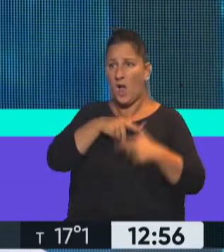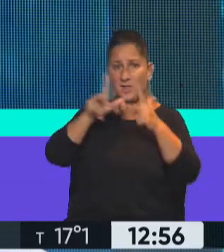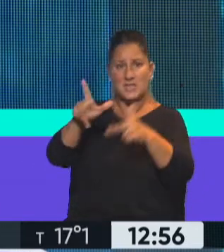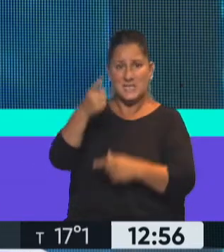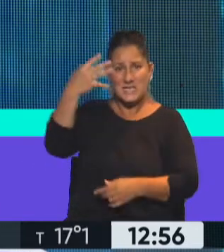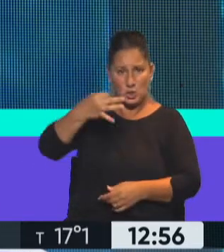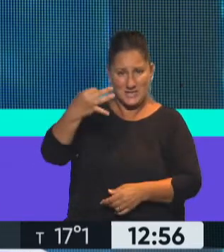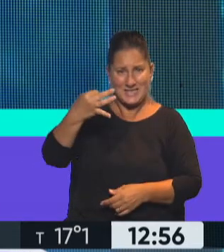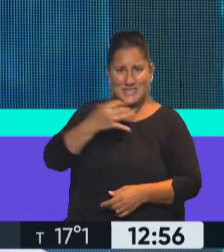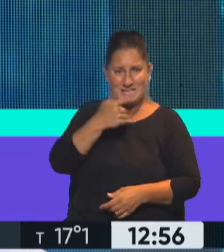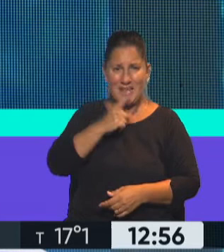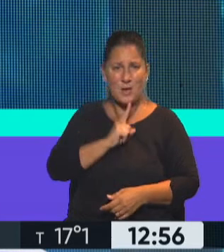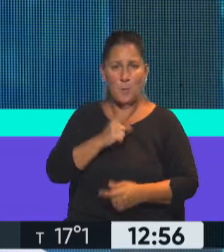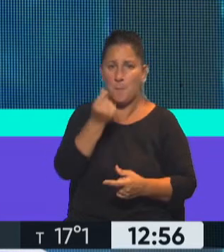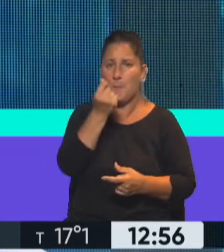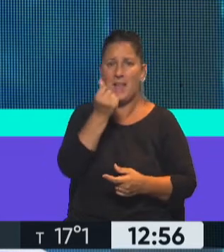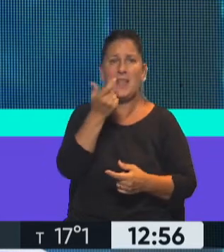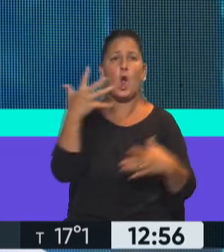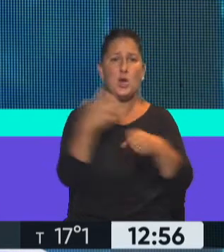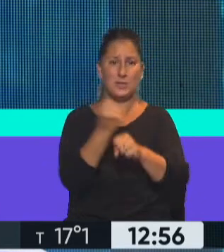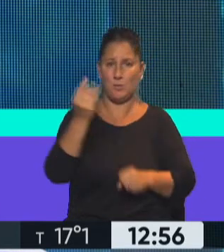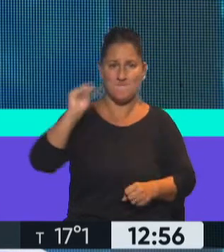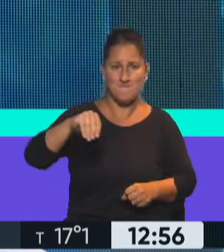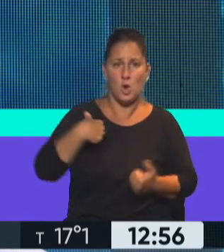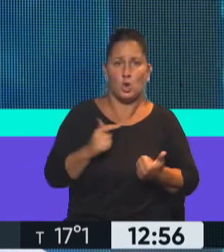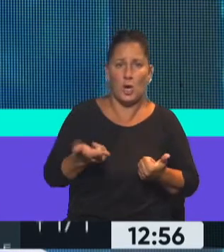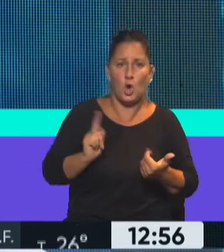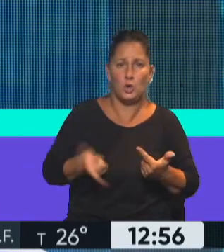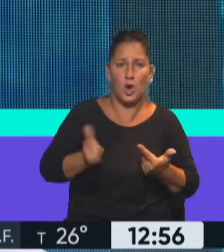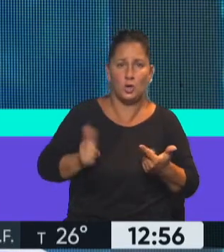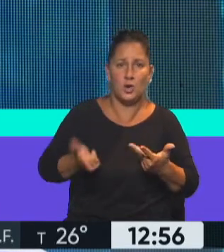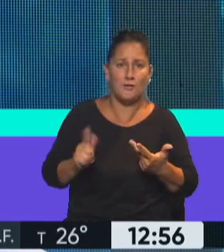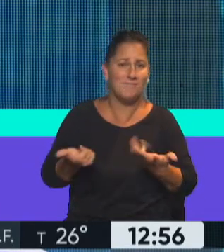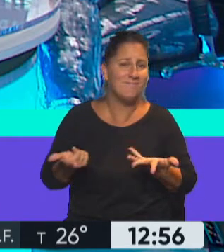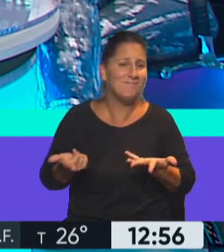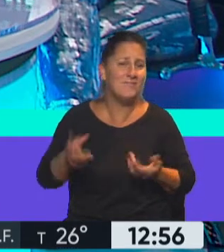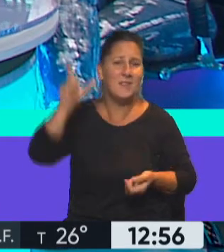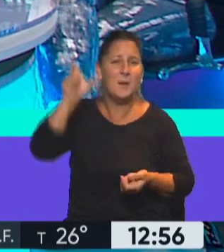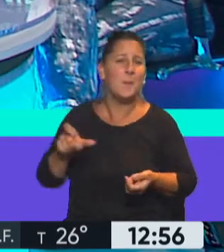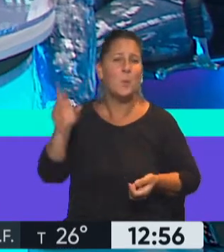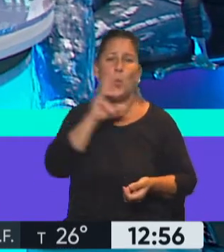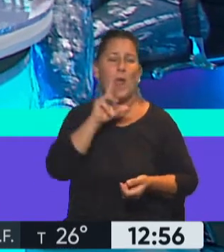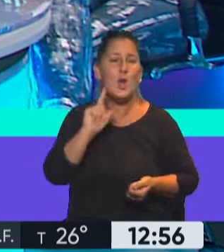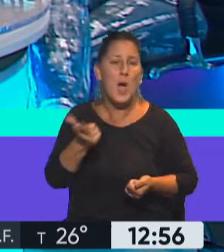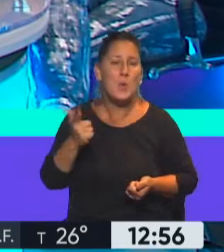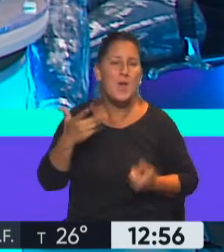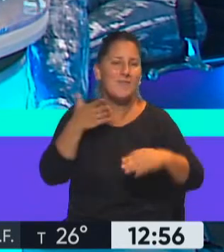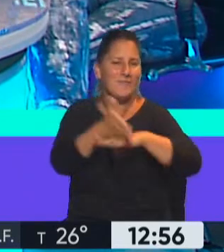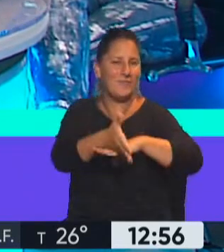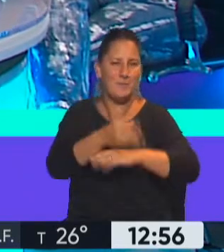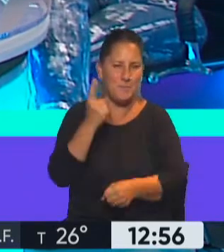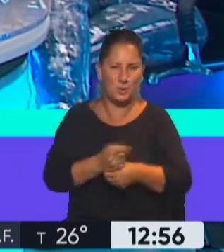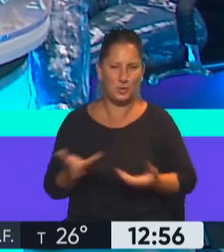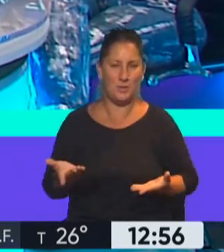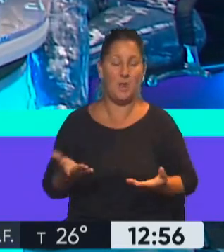tenía plata para el colectivo no tenía no tenía no tenía no tenía si no tiene esa mujer difícilmente puede acceder y a veces